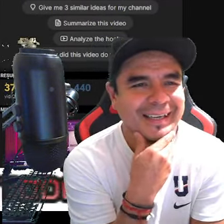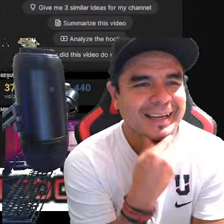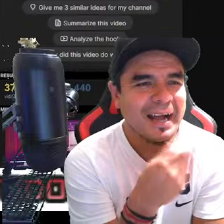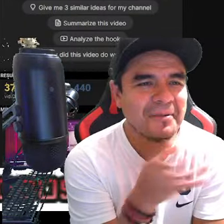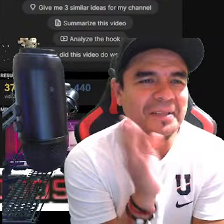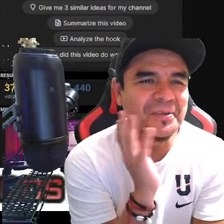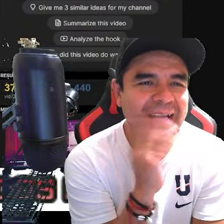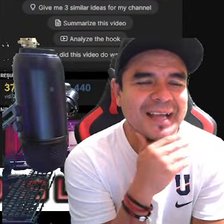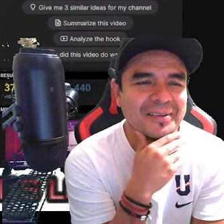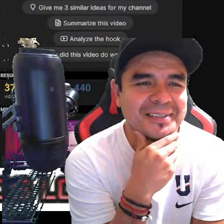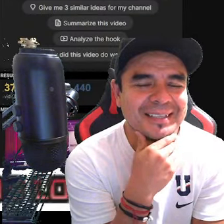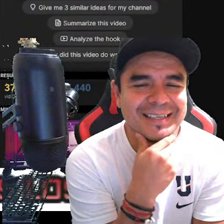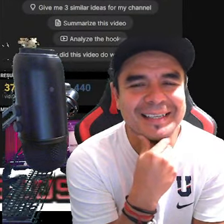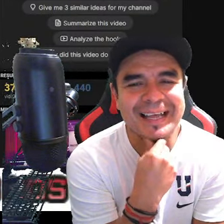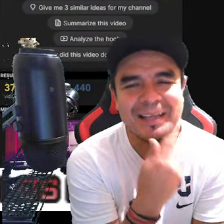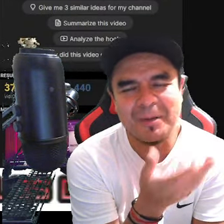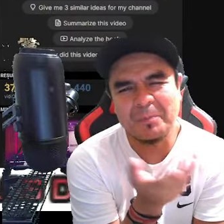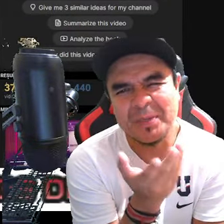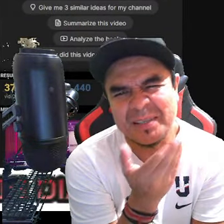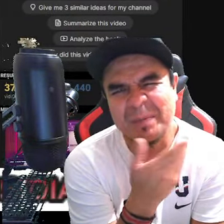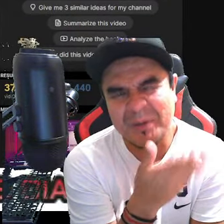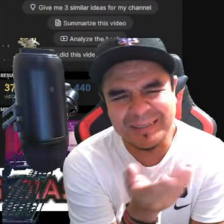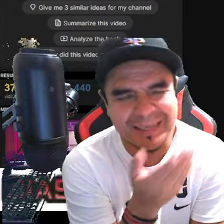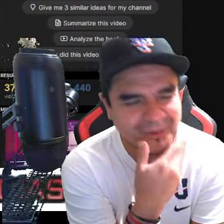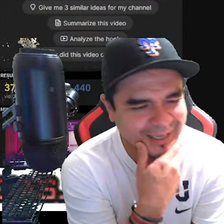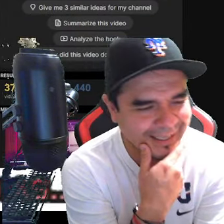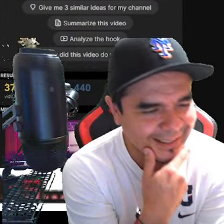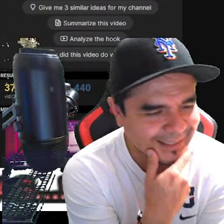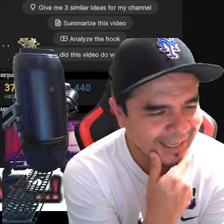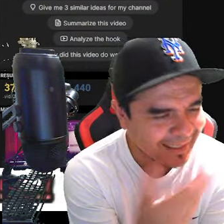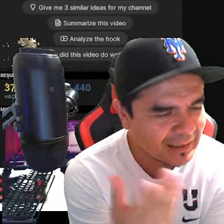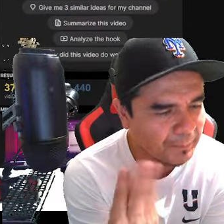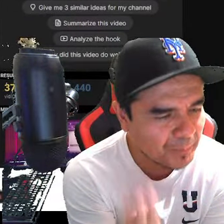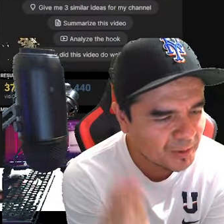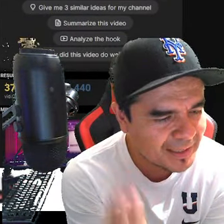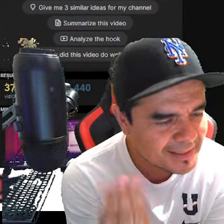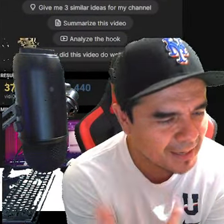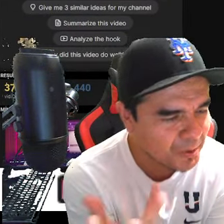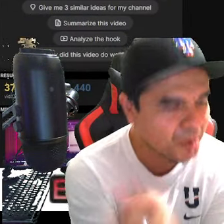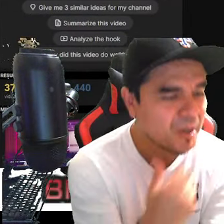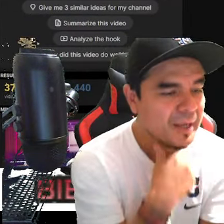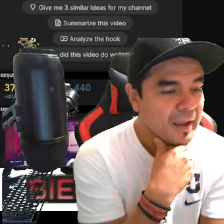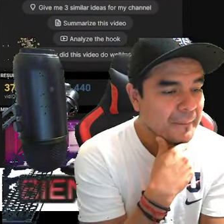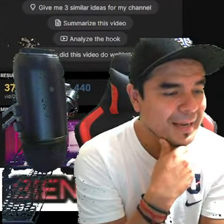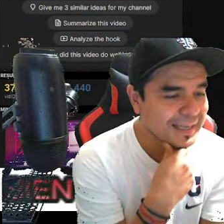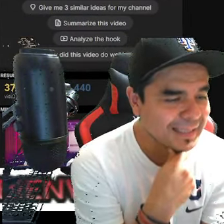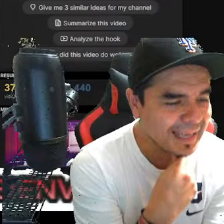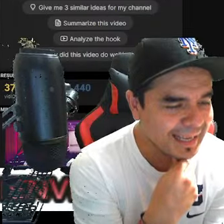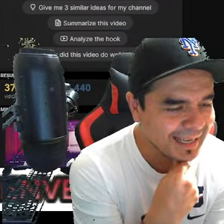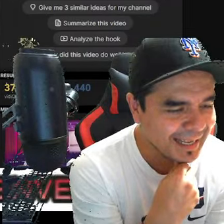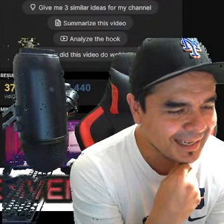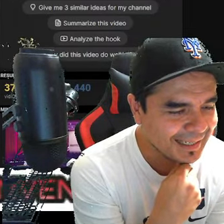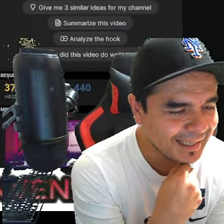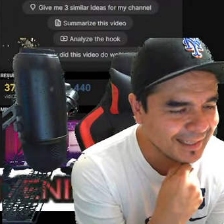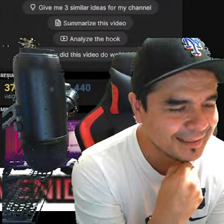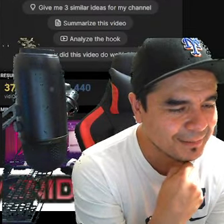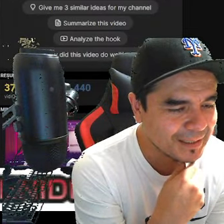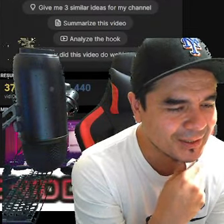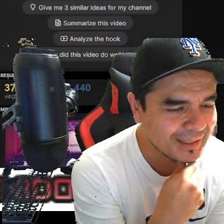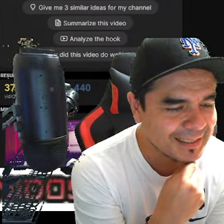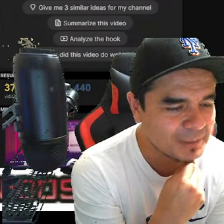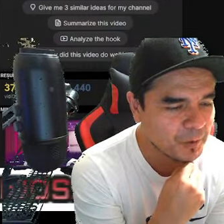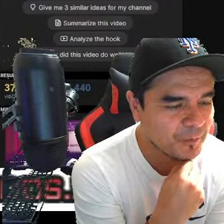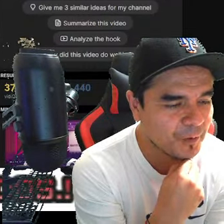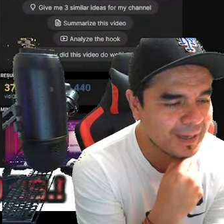prácticamente abandonado sin hacer nada. Y bueno, pues es mejor estar con la gente. La gente pone el sabor. Melina Lijante,